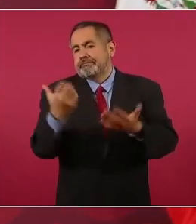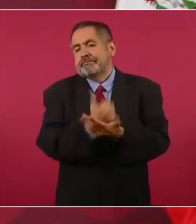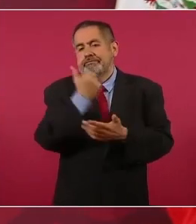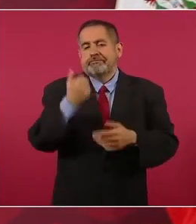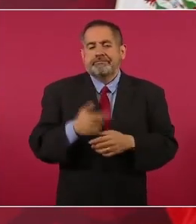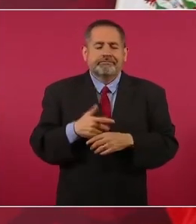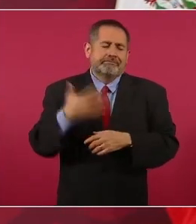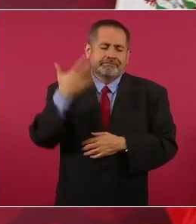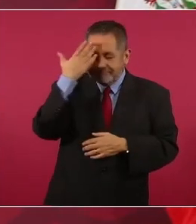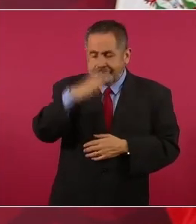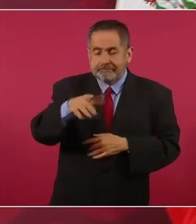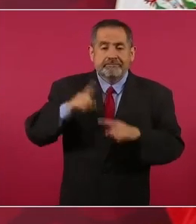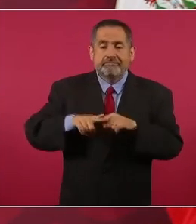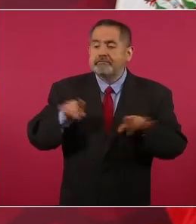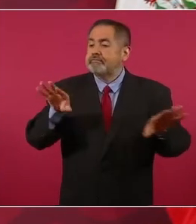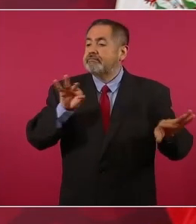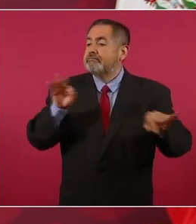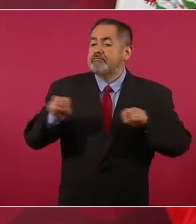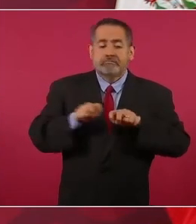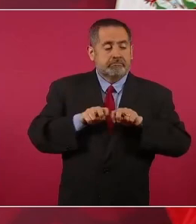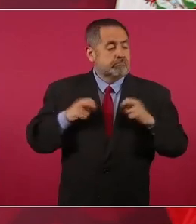quiénes iban a quedar,